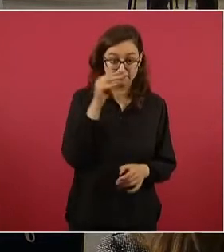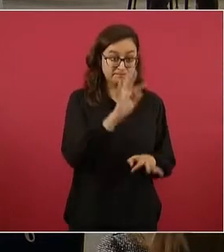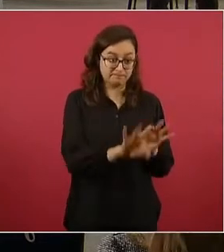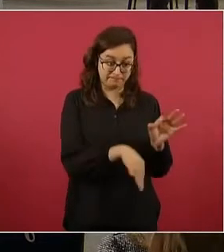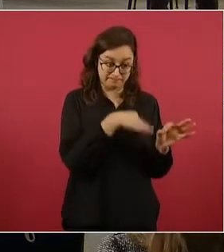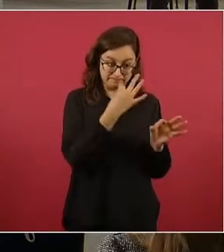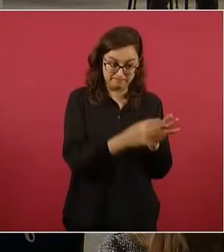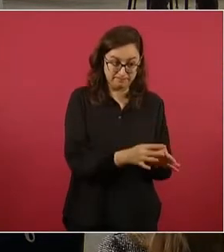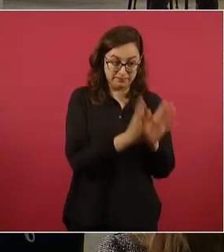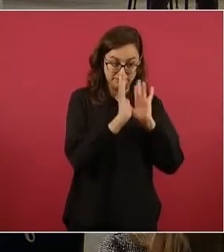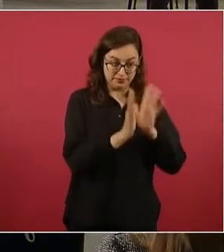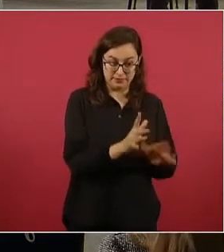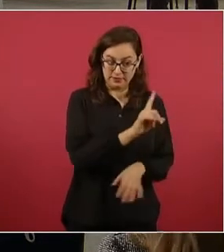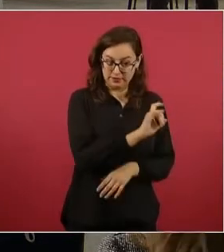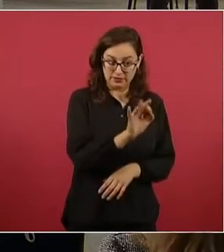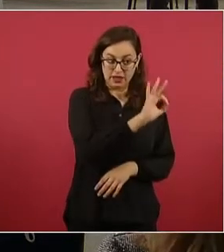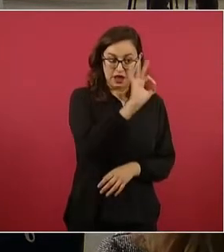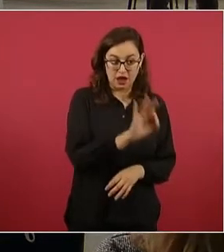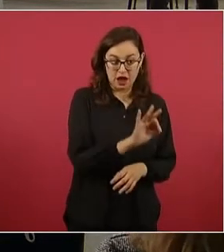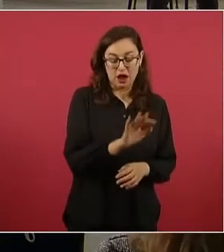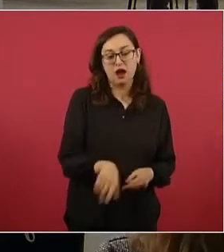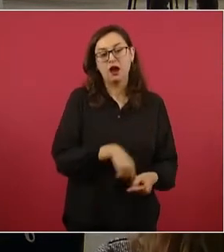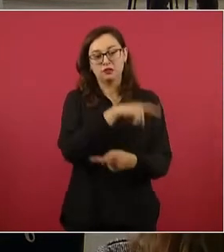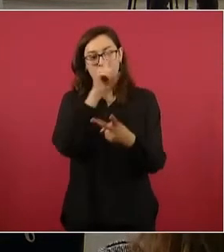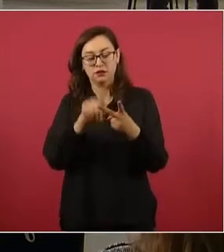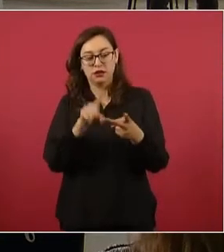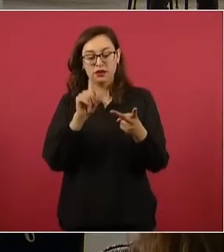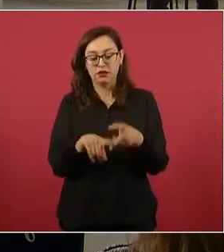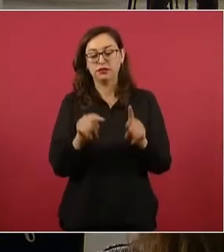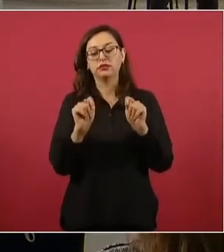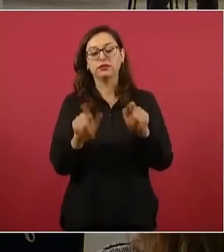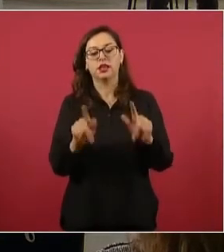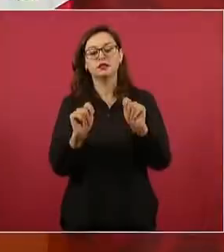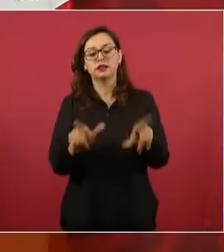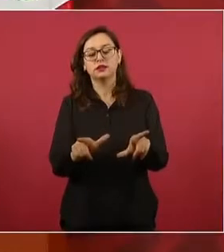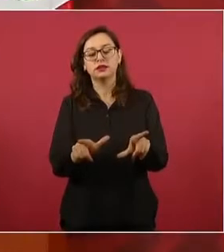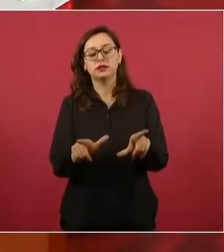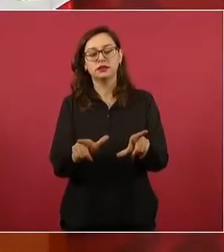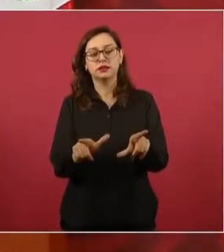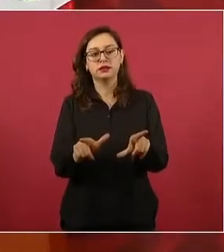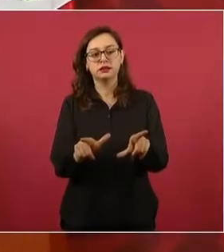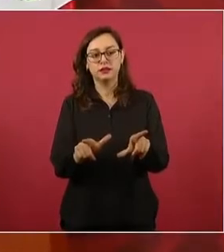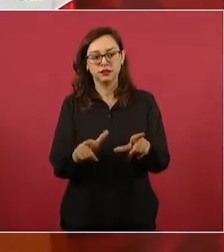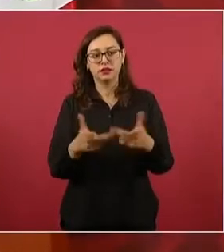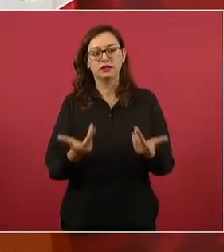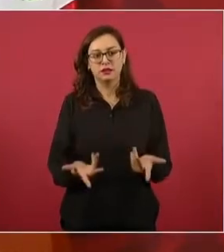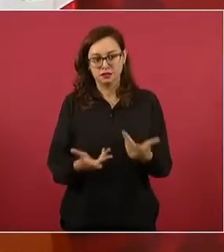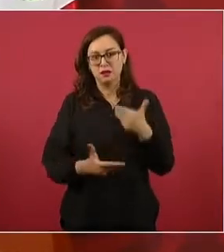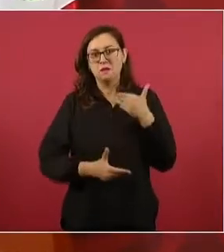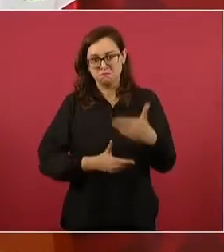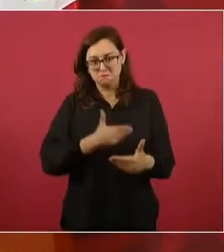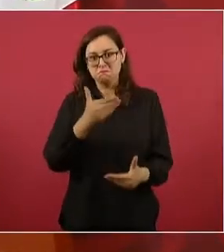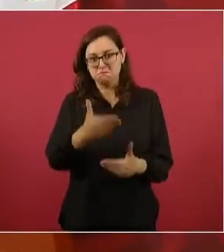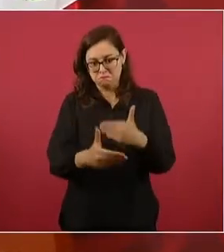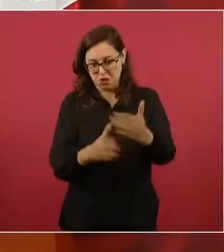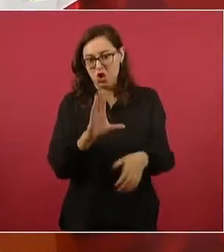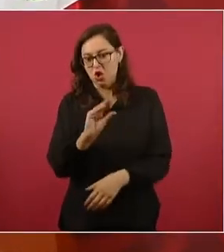seguimos en Tlaxcala, a ver, pasa la lámina, así vamos,